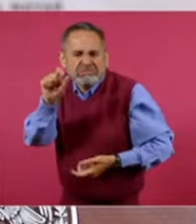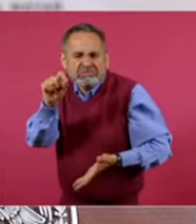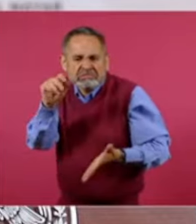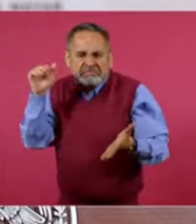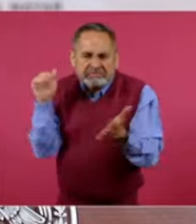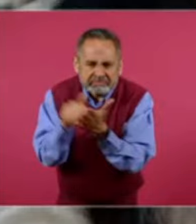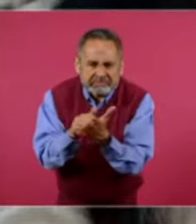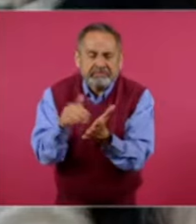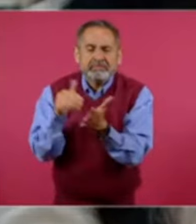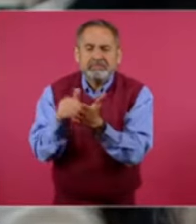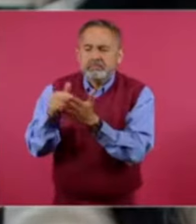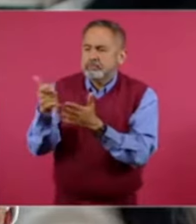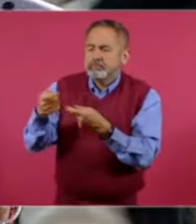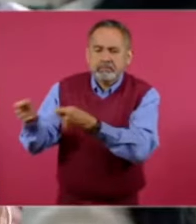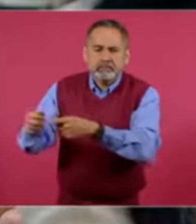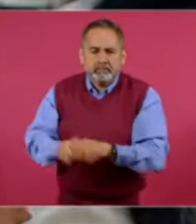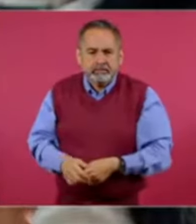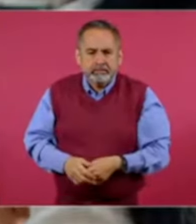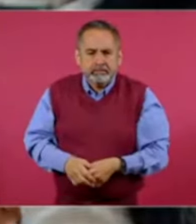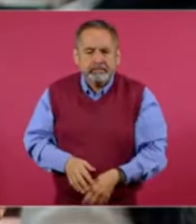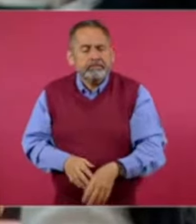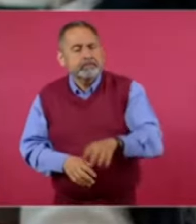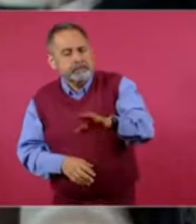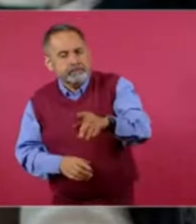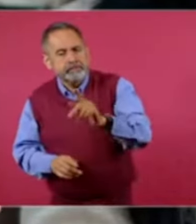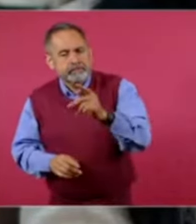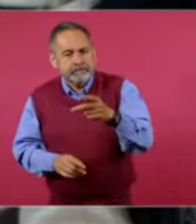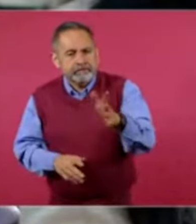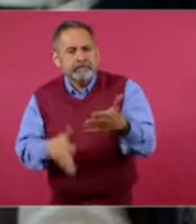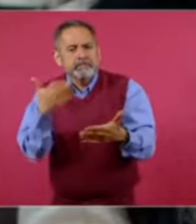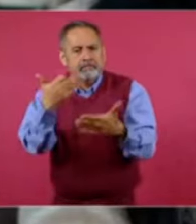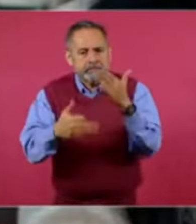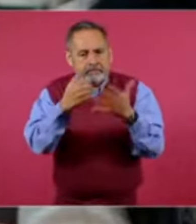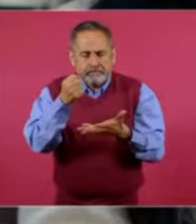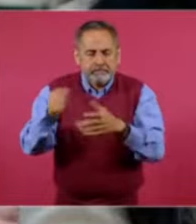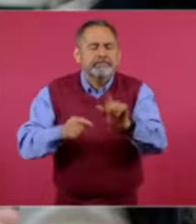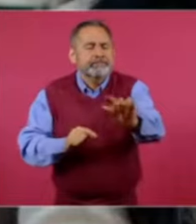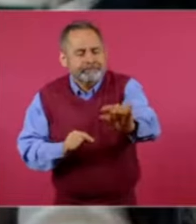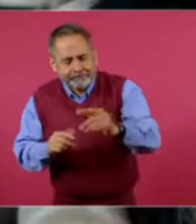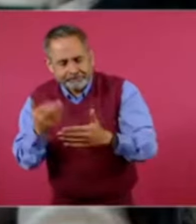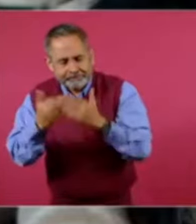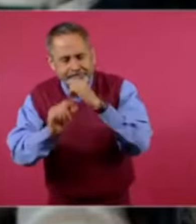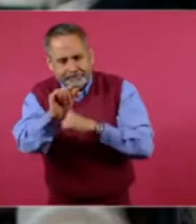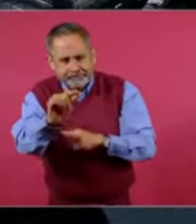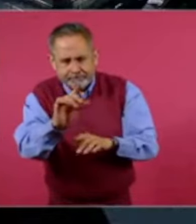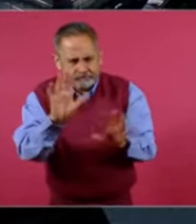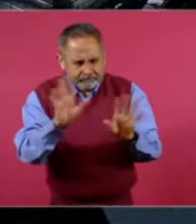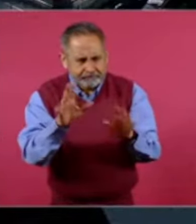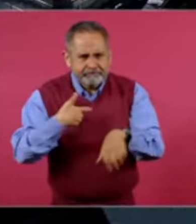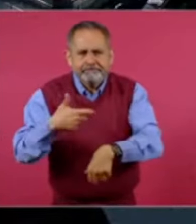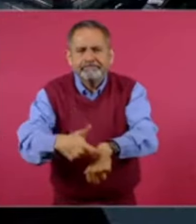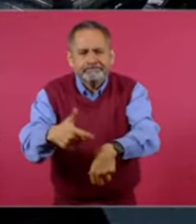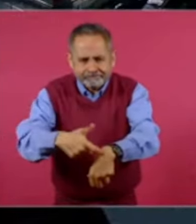120,000 millones de pesos. Pero entonces, presente. Pero entonces. Faltó presupuesto. Ya termino. Tiempo. No. Faltó